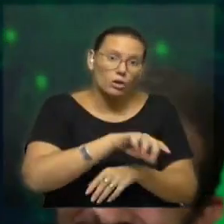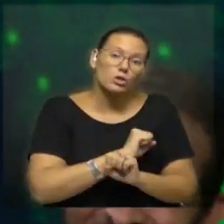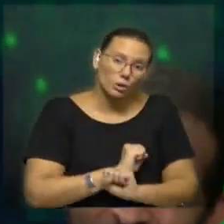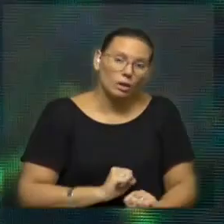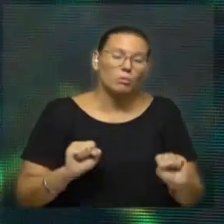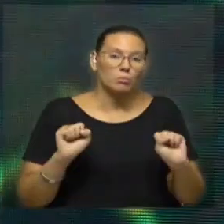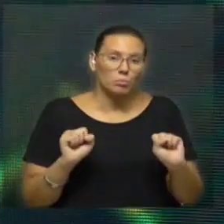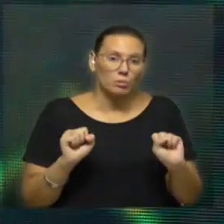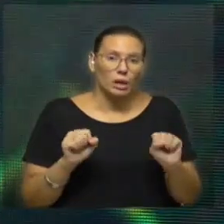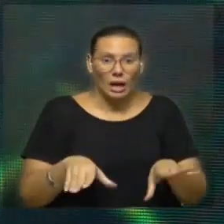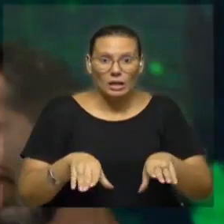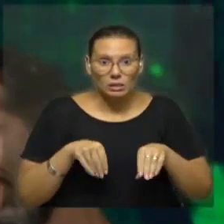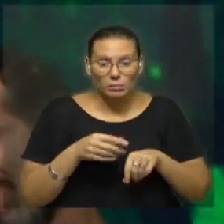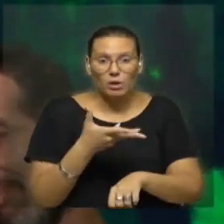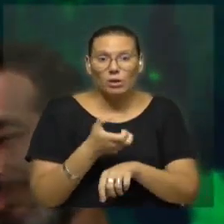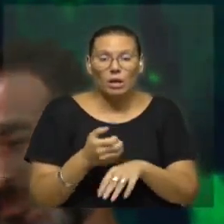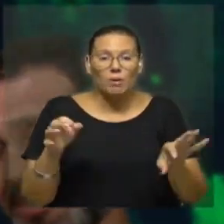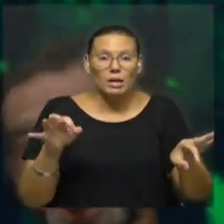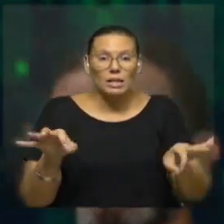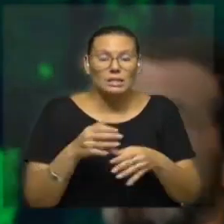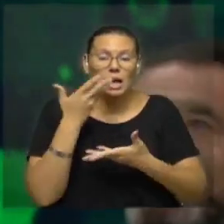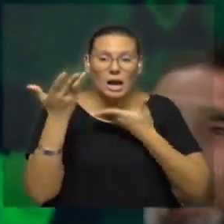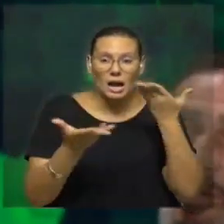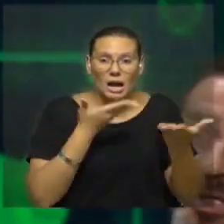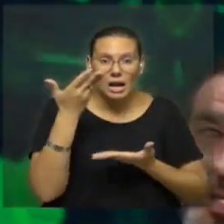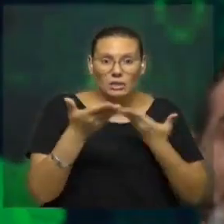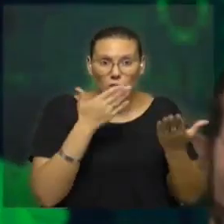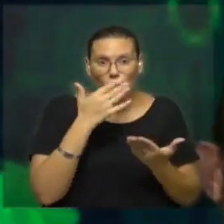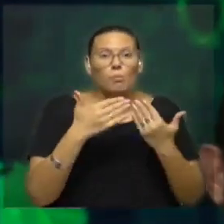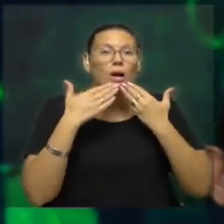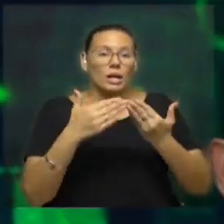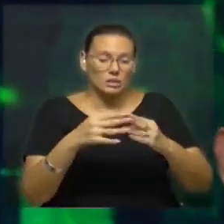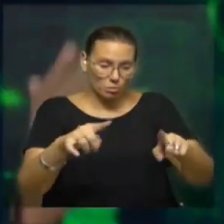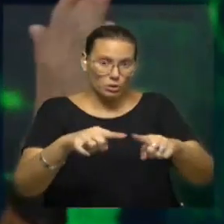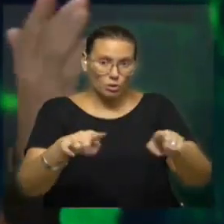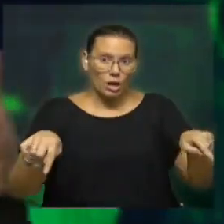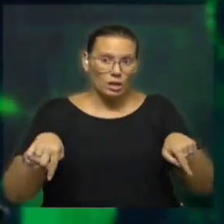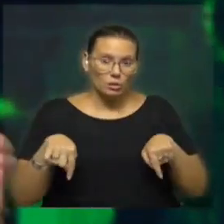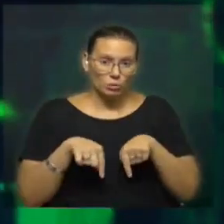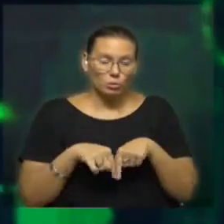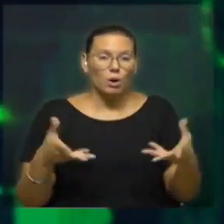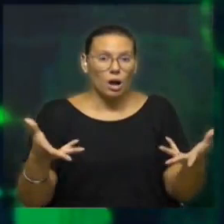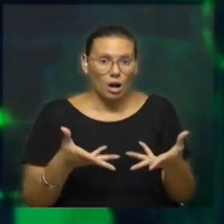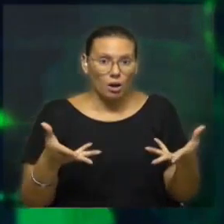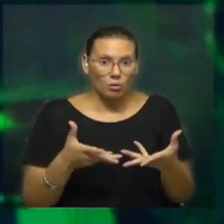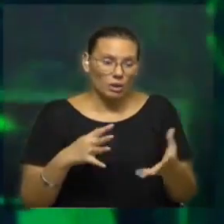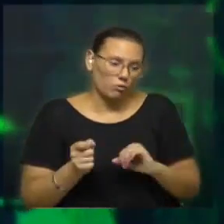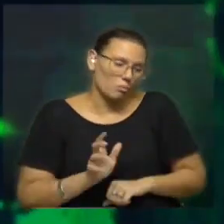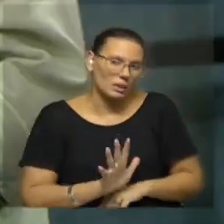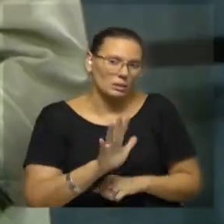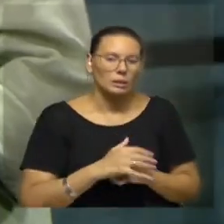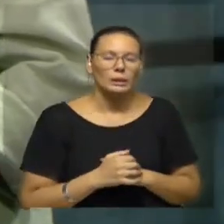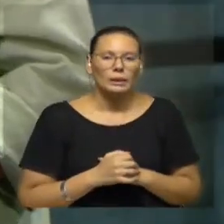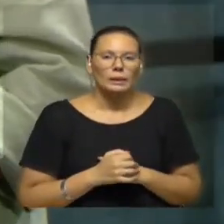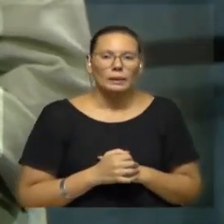permitieron grabar ese tema bonus track como agradecimiento al estudio. Ahora estamos en esta versión. ¿Y qué